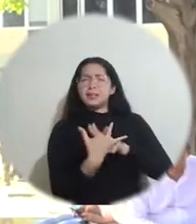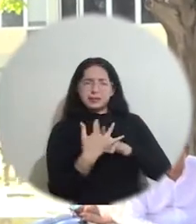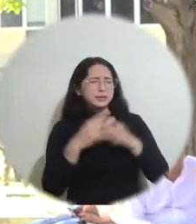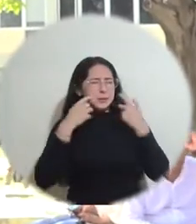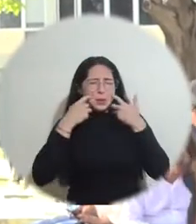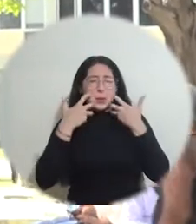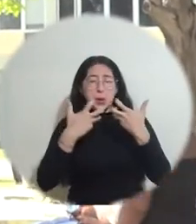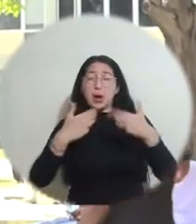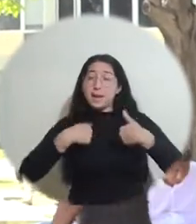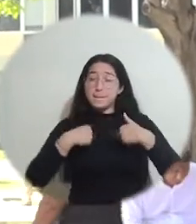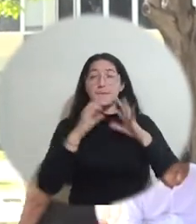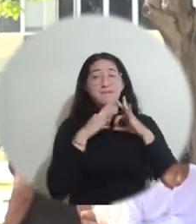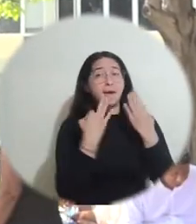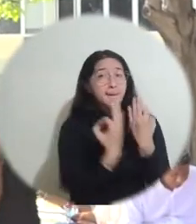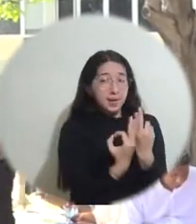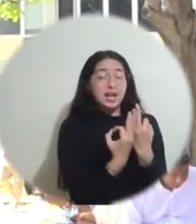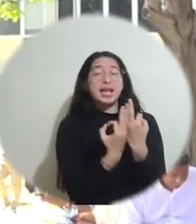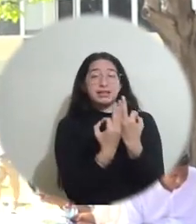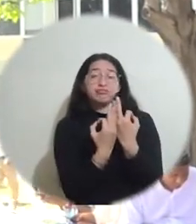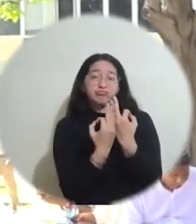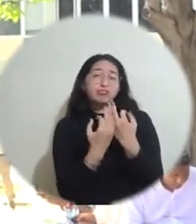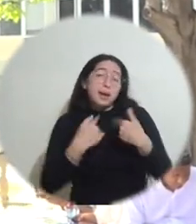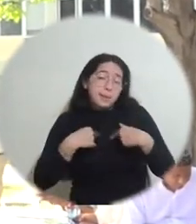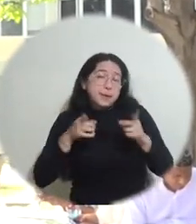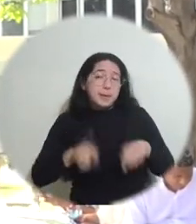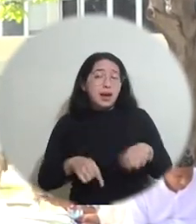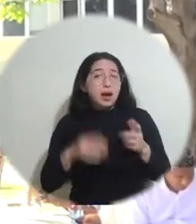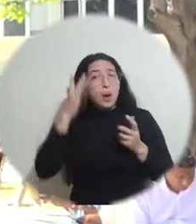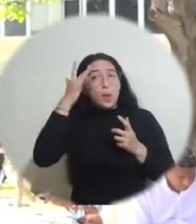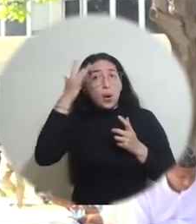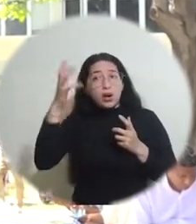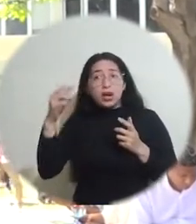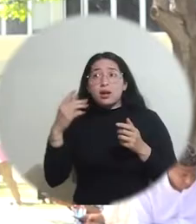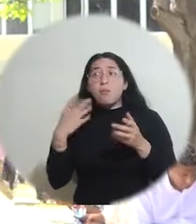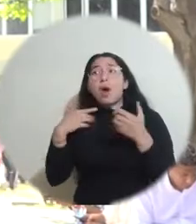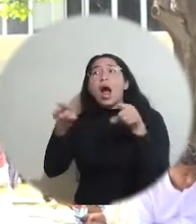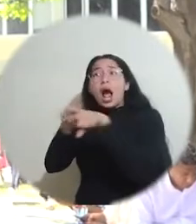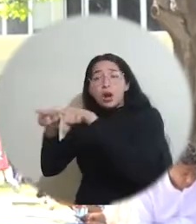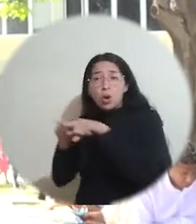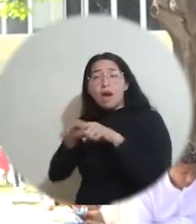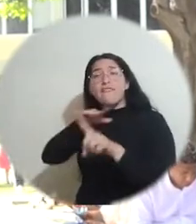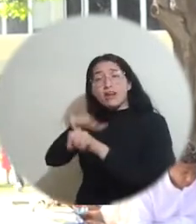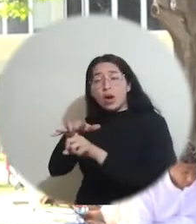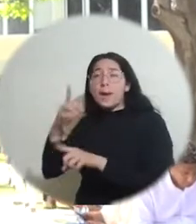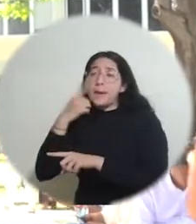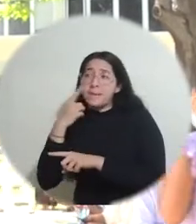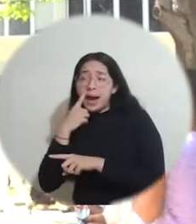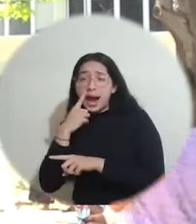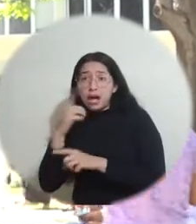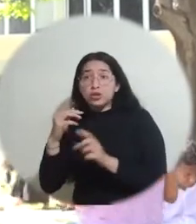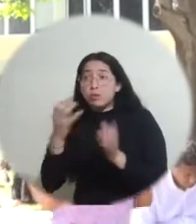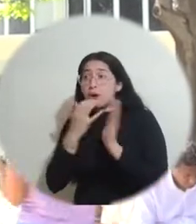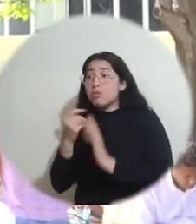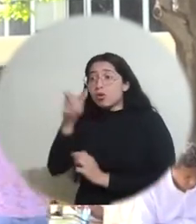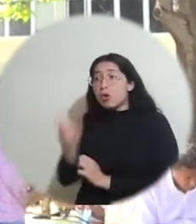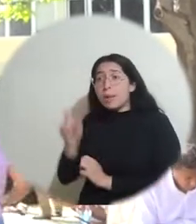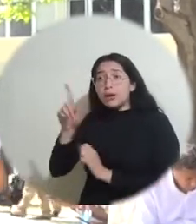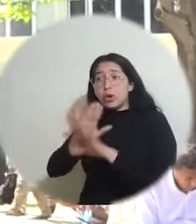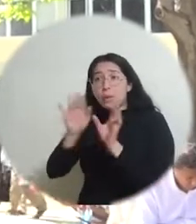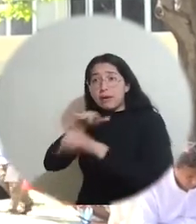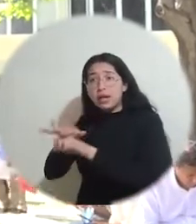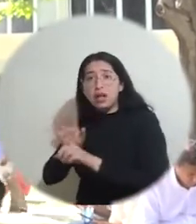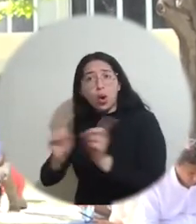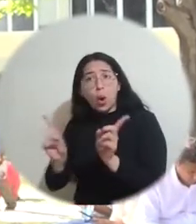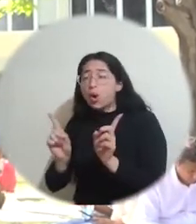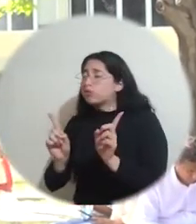muy notoriamente pues a mi grupo familiar, a mi núcleo familiar, porque eran hermanos de mi papá. Entonces, no